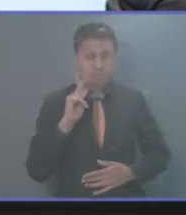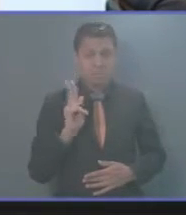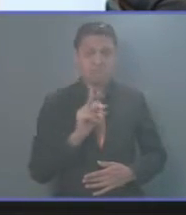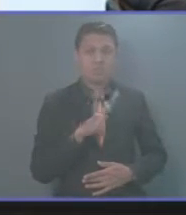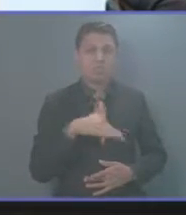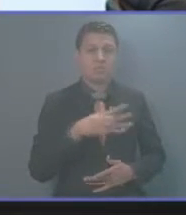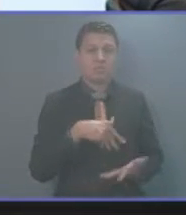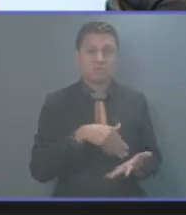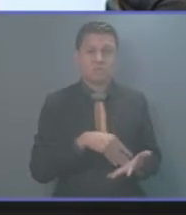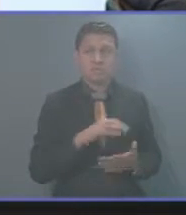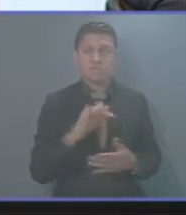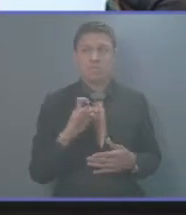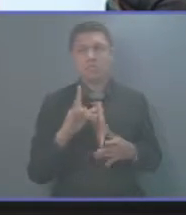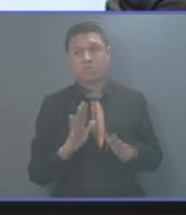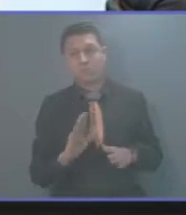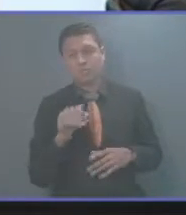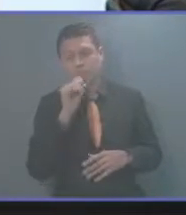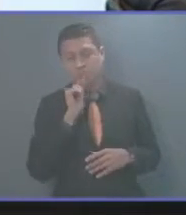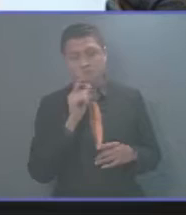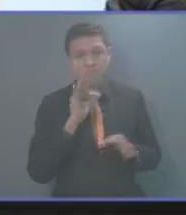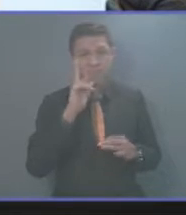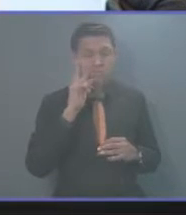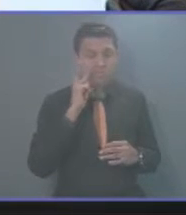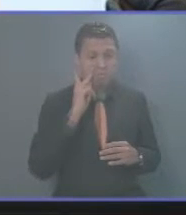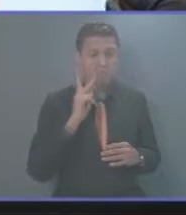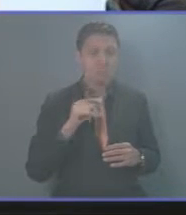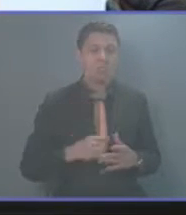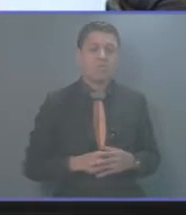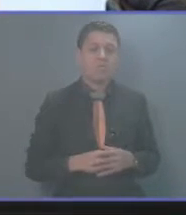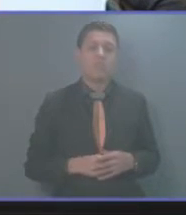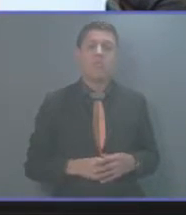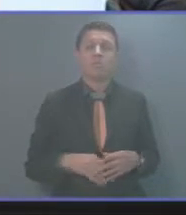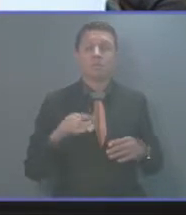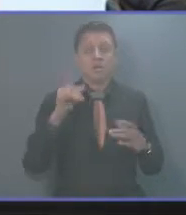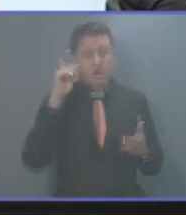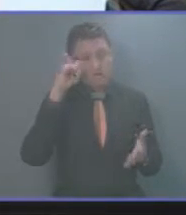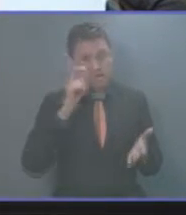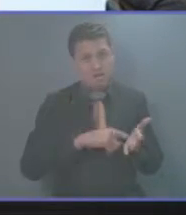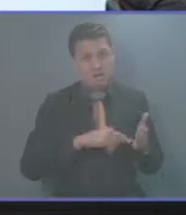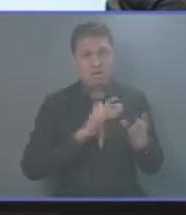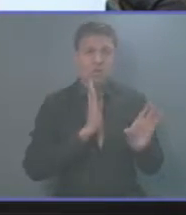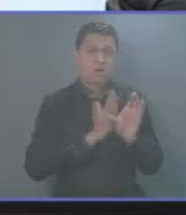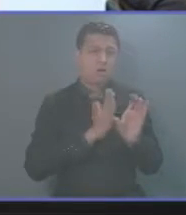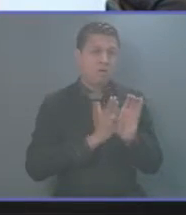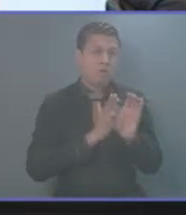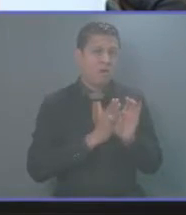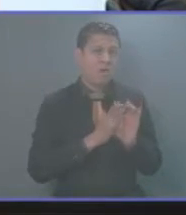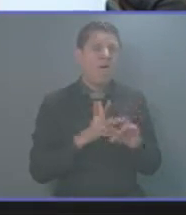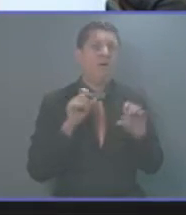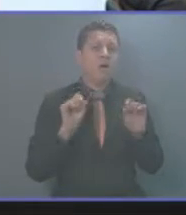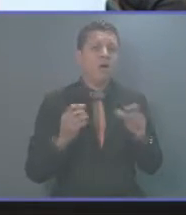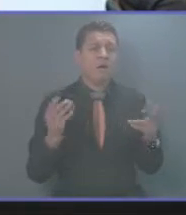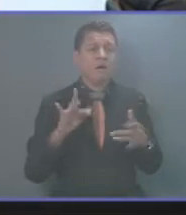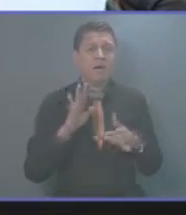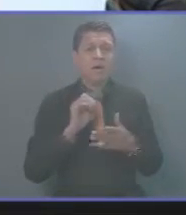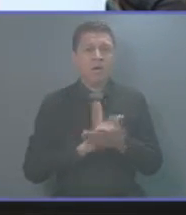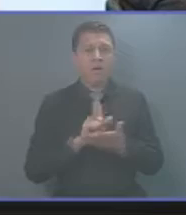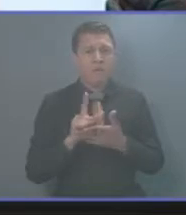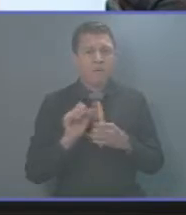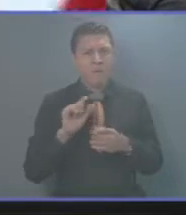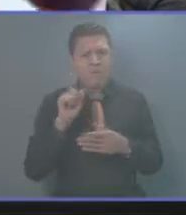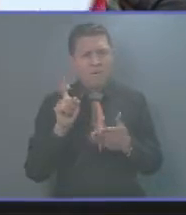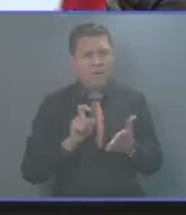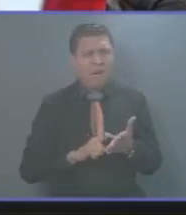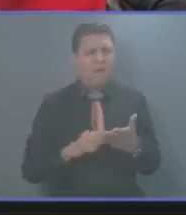centros oficiales o privados por lo que lo que respecta al examen psicológico este debería hacerse en la escuela examinadoras